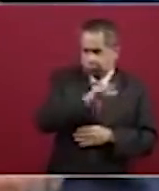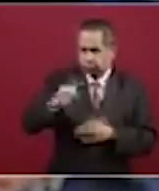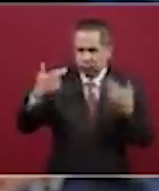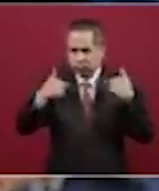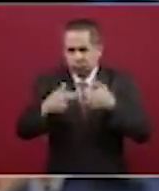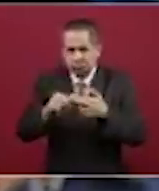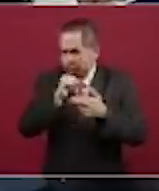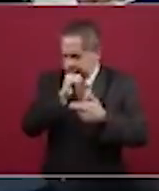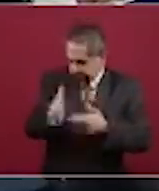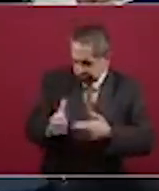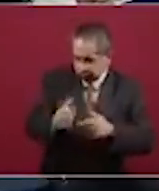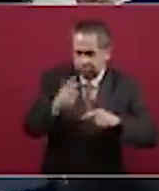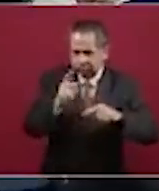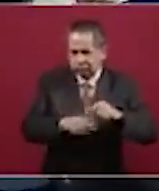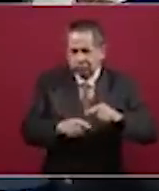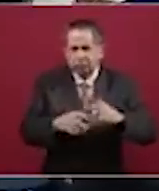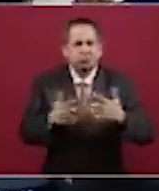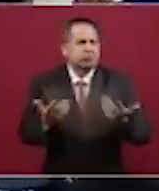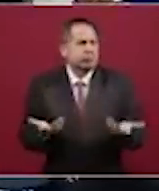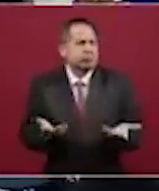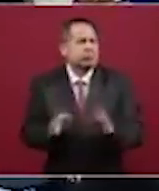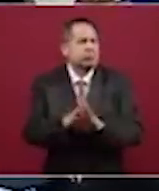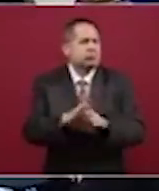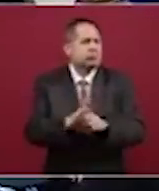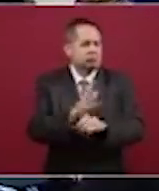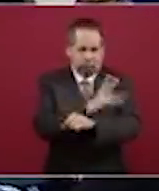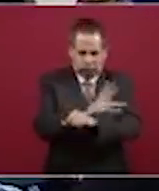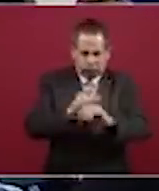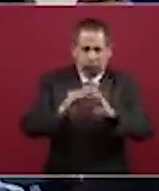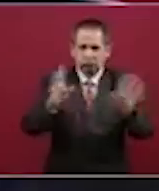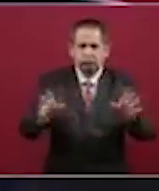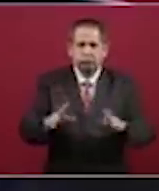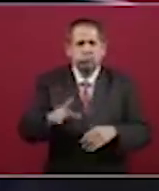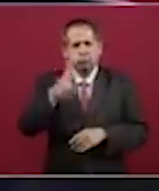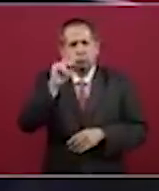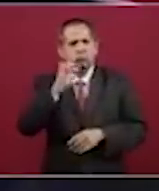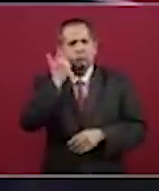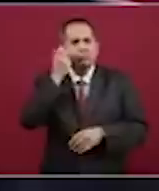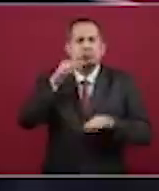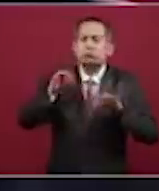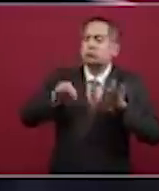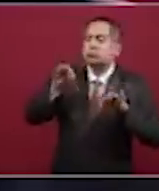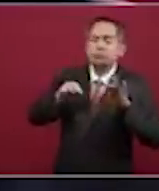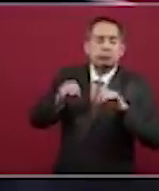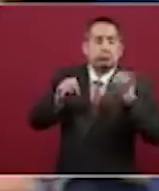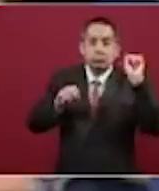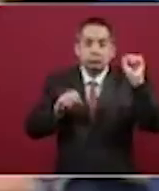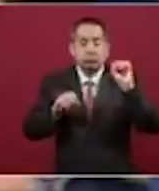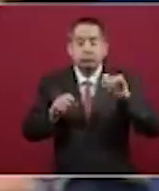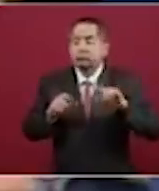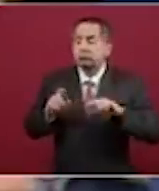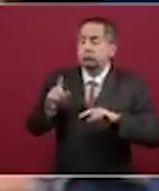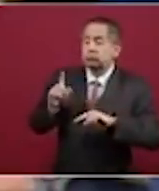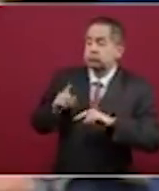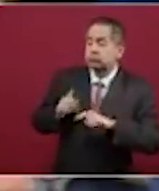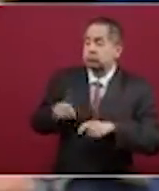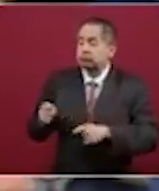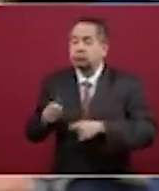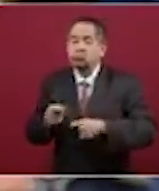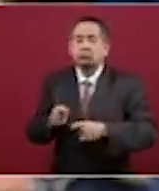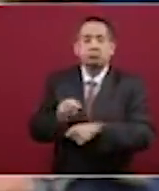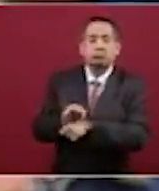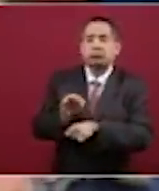profesores, haya un proceso transparente y no se manipule a los maestros desde el sindicato para que puedan estar